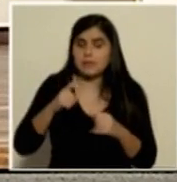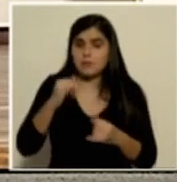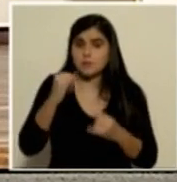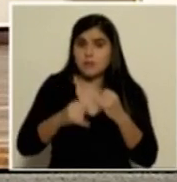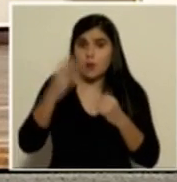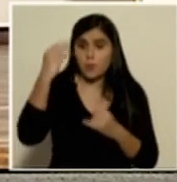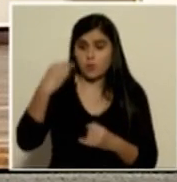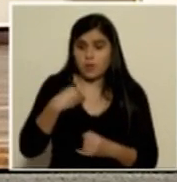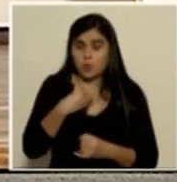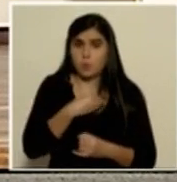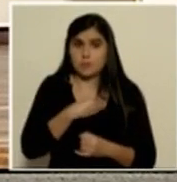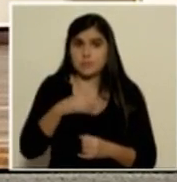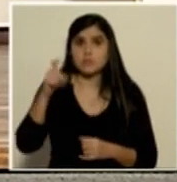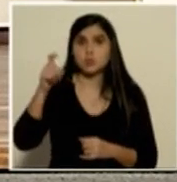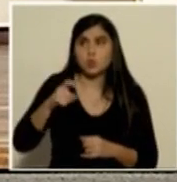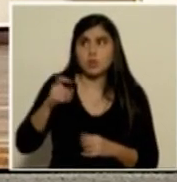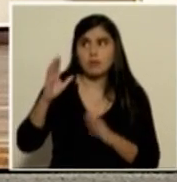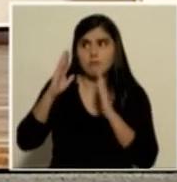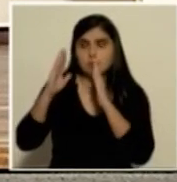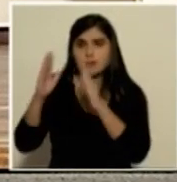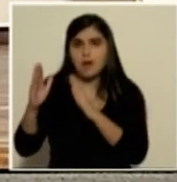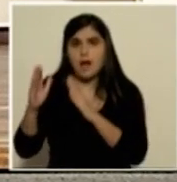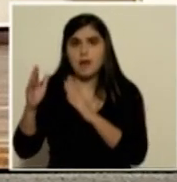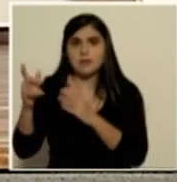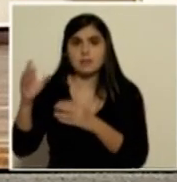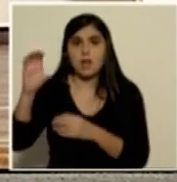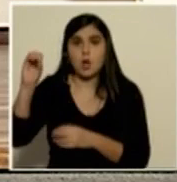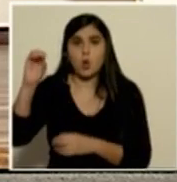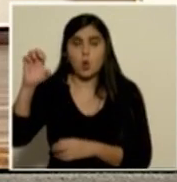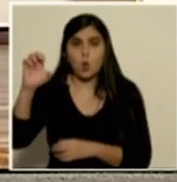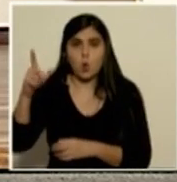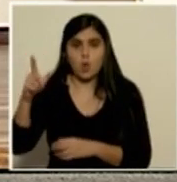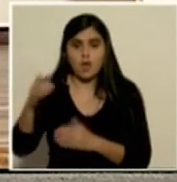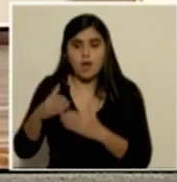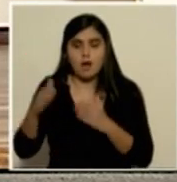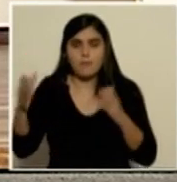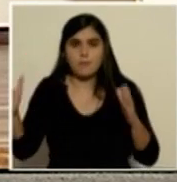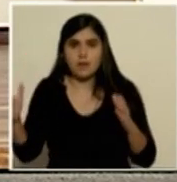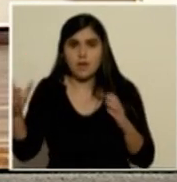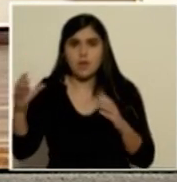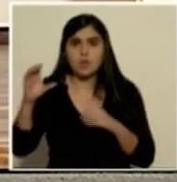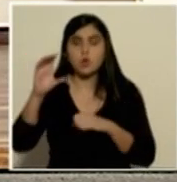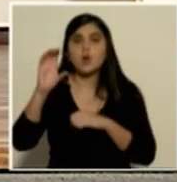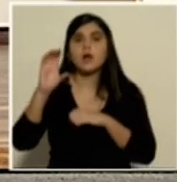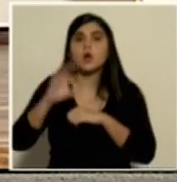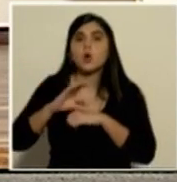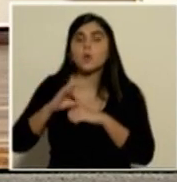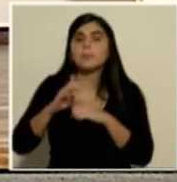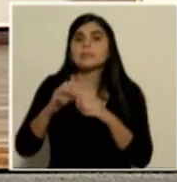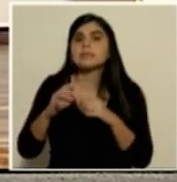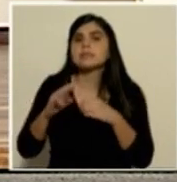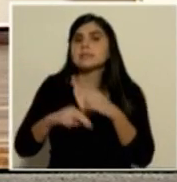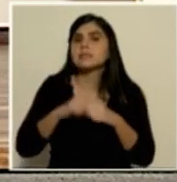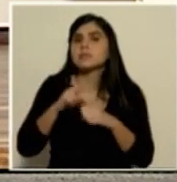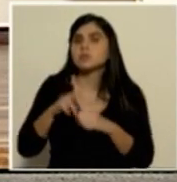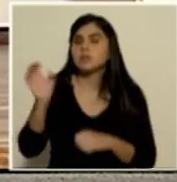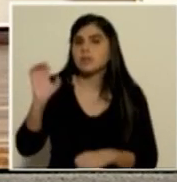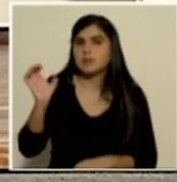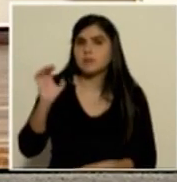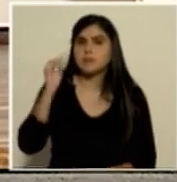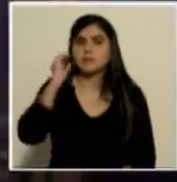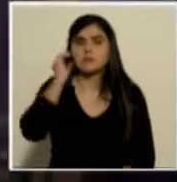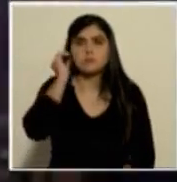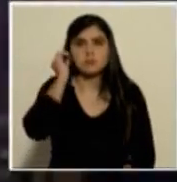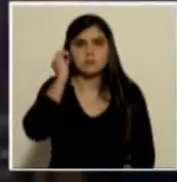ministros también tienen que atender este COE ampliado, o sea, el del Comité de Emergencias que sesiona